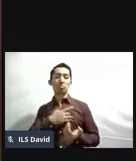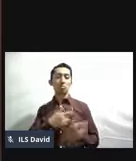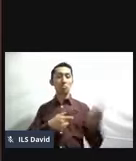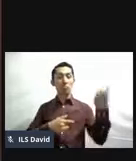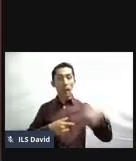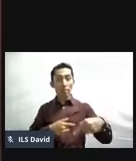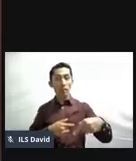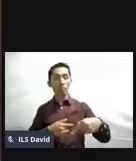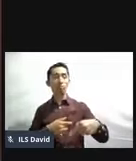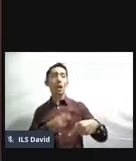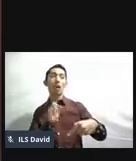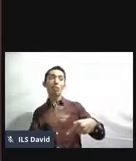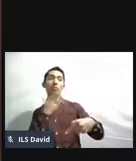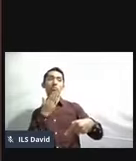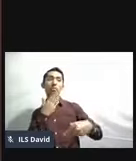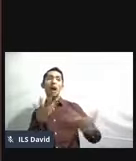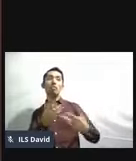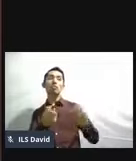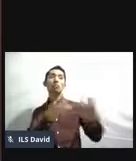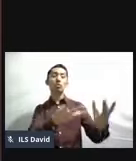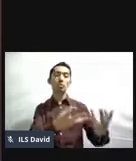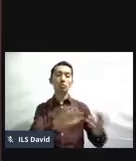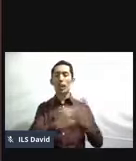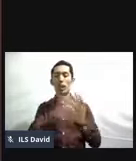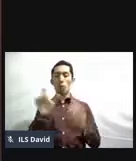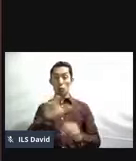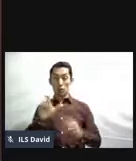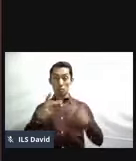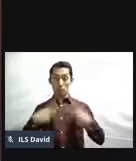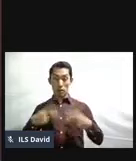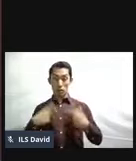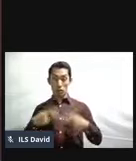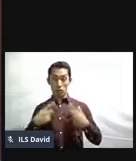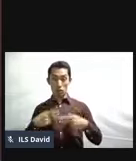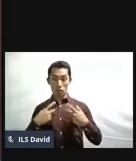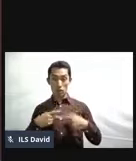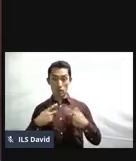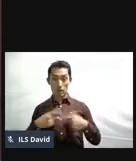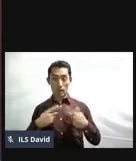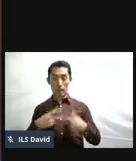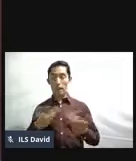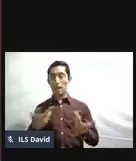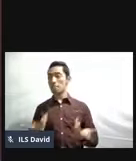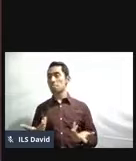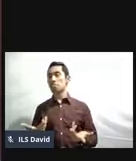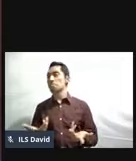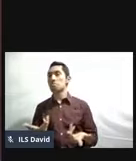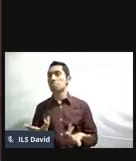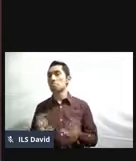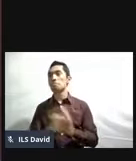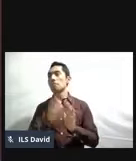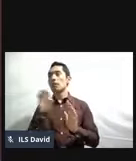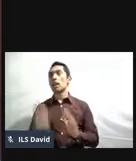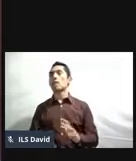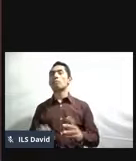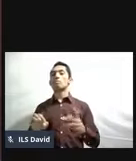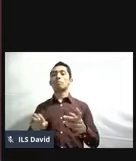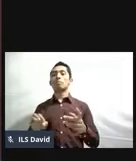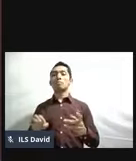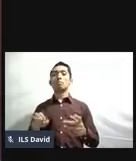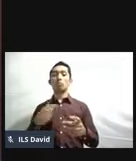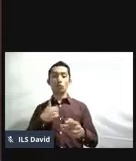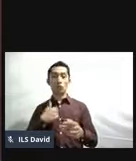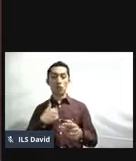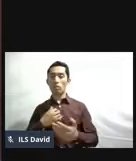tiene problemas de salud. Si no hay interés de la persona, vamos a suponer, en un estado actual